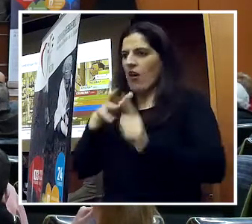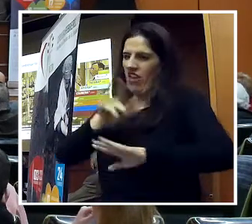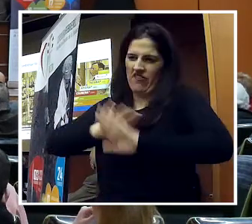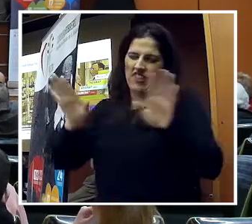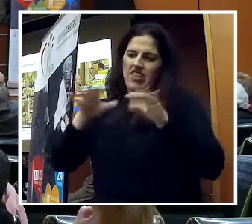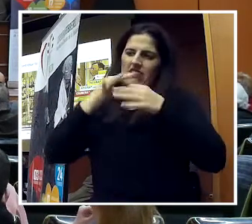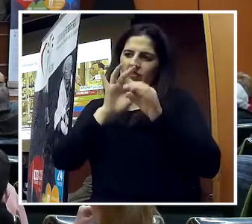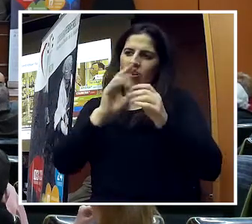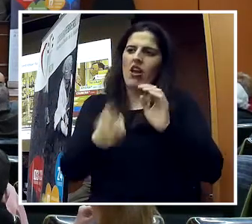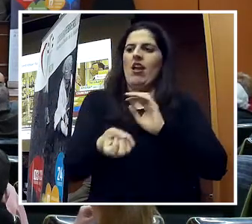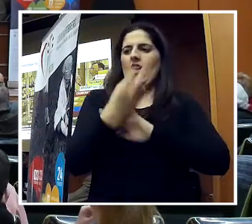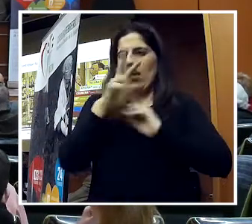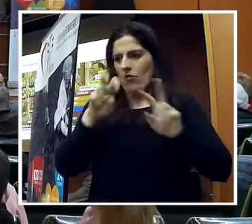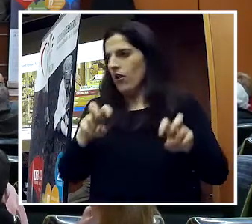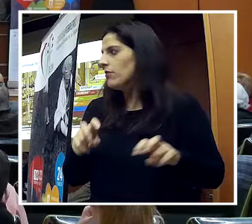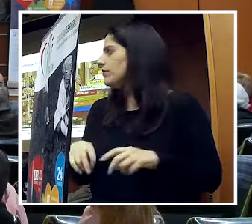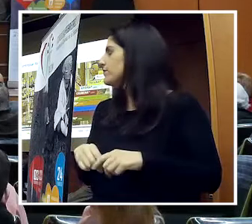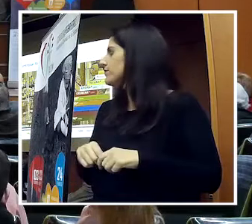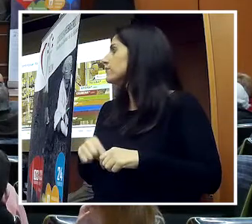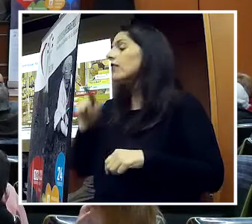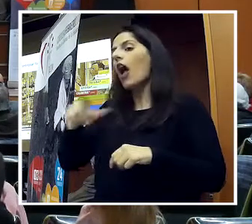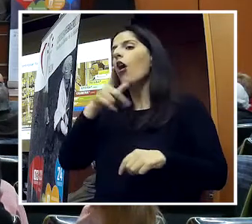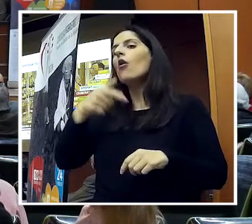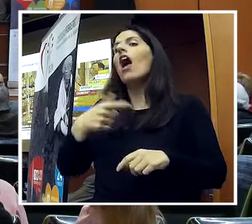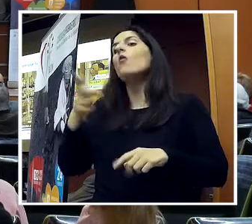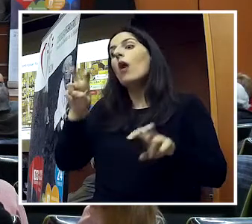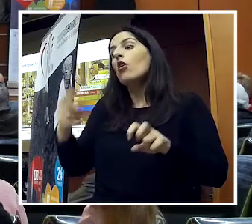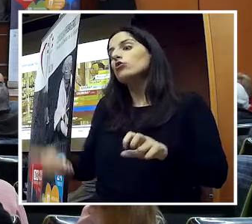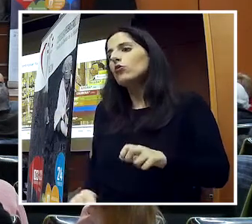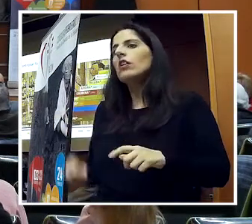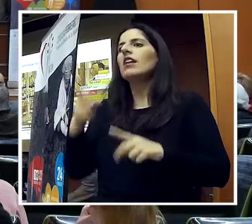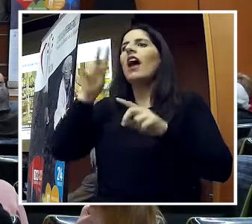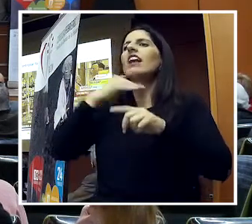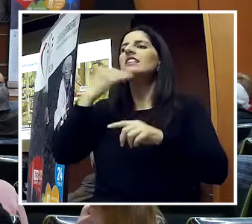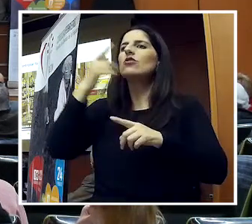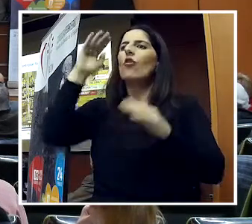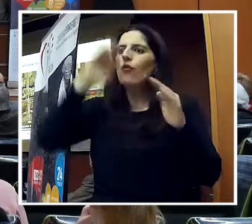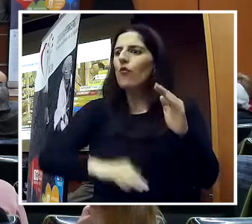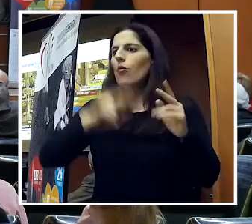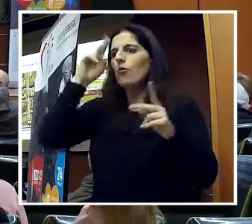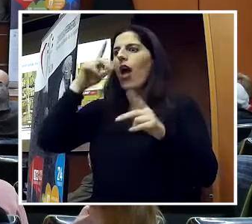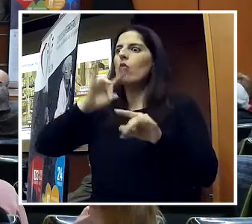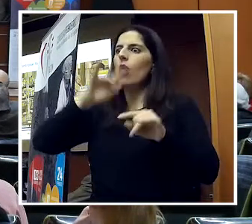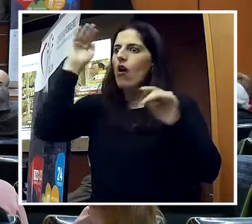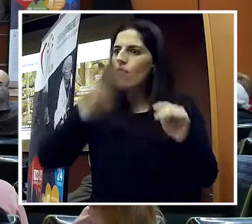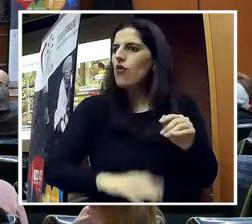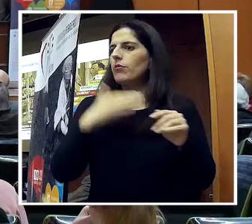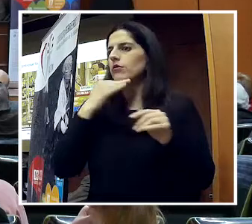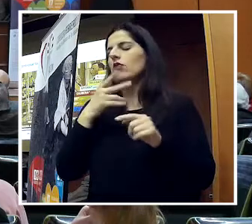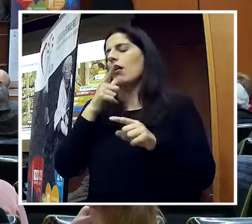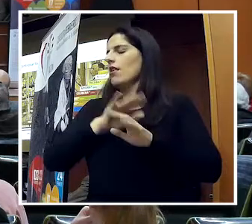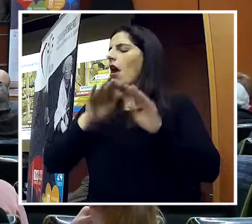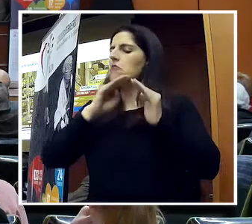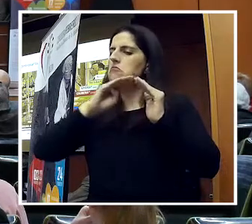años, con una capacidad cada vez menos hipoglucemiante, es decir, con menor riesgo de hipoglucemia y con mayor estabilidad para las